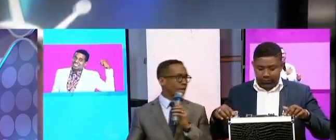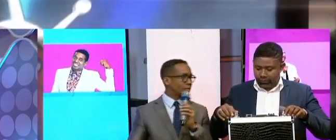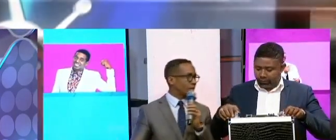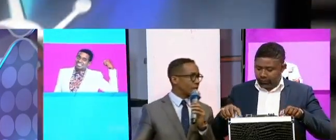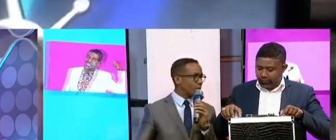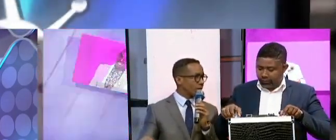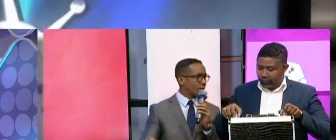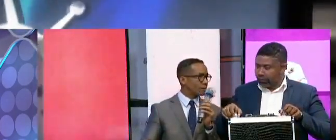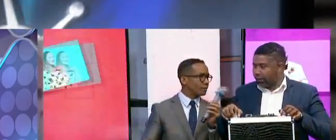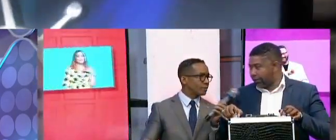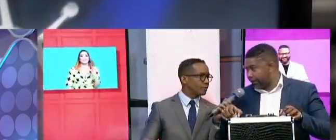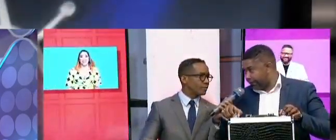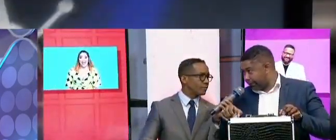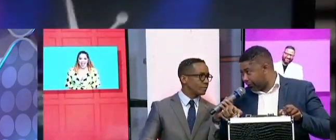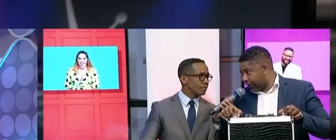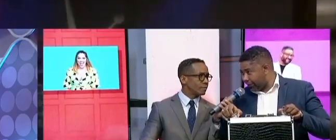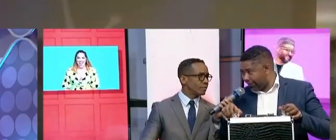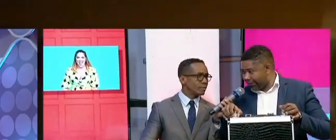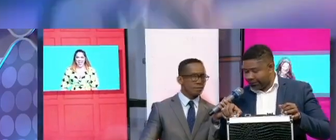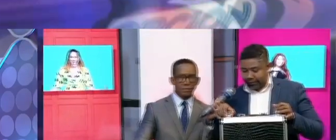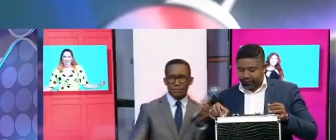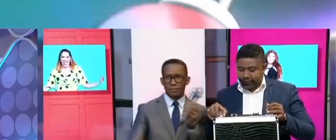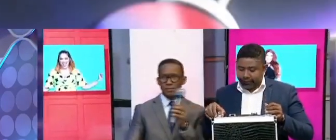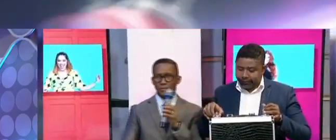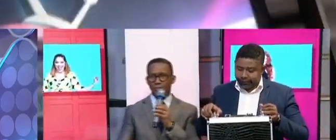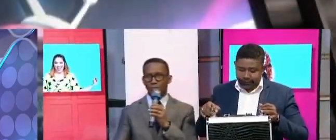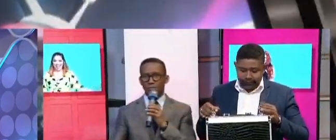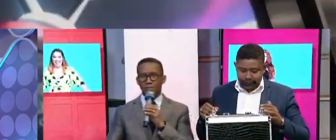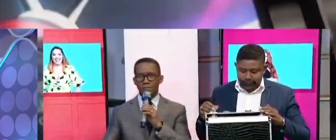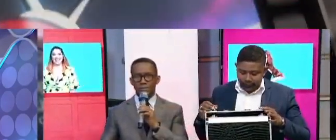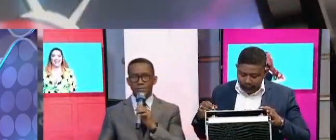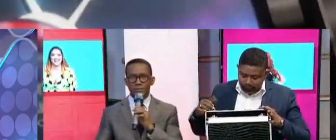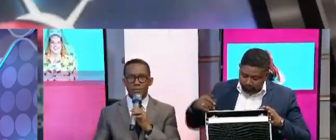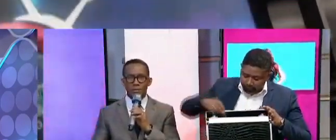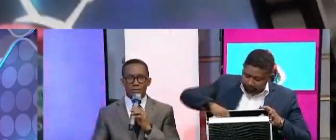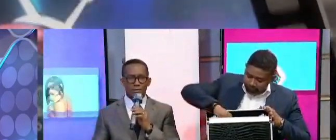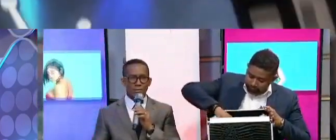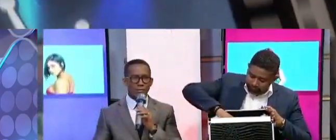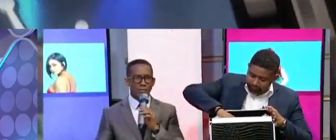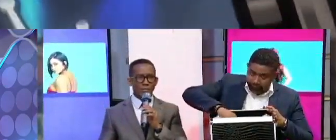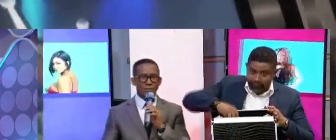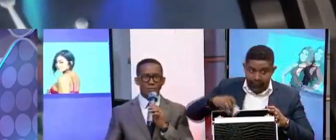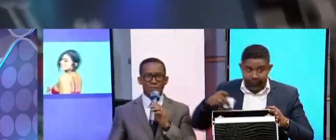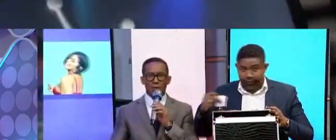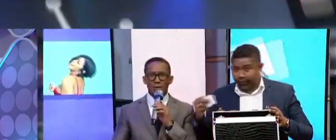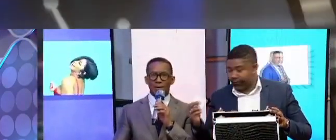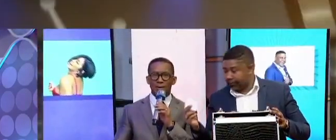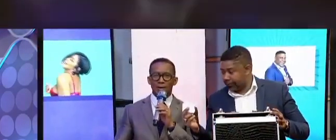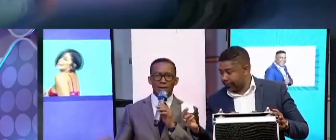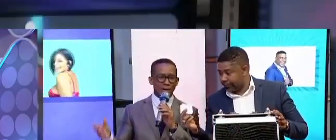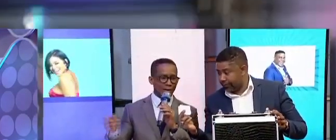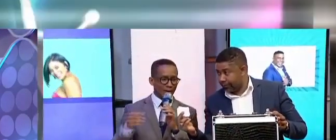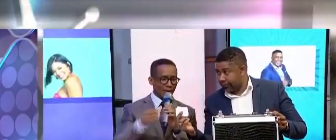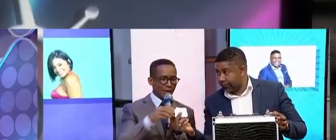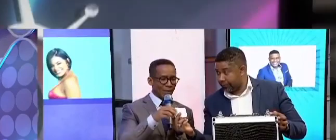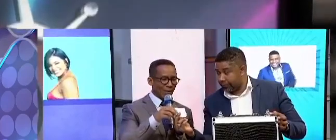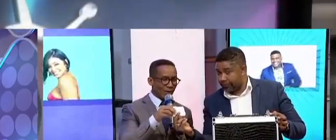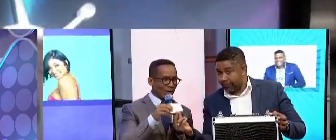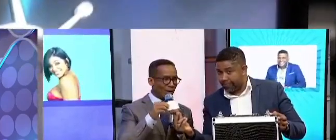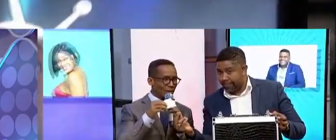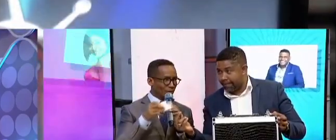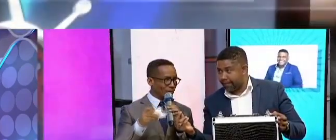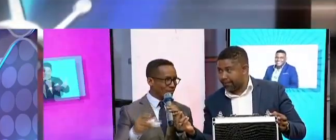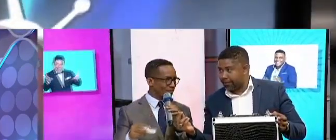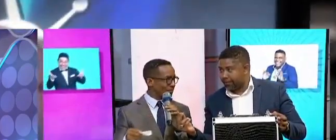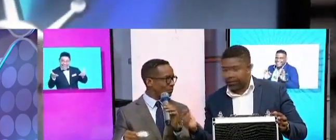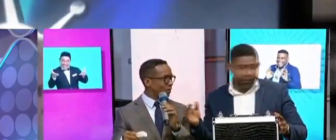¿Te atreves a casarte con Melissa? Yo amo a Melissa. Ay, Dios mío, yo también te amo, mi amor, tan bello. Dios pero me lo bendiga y lo guarde. Ella me dijo que